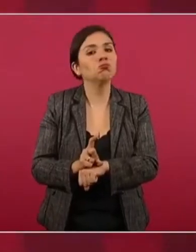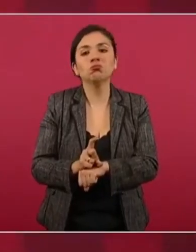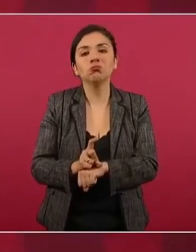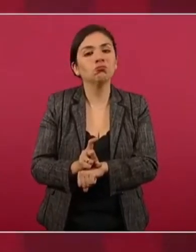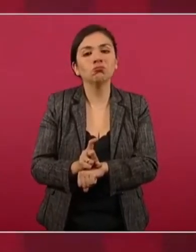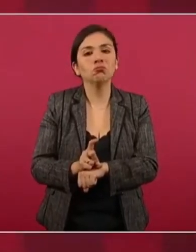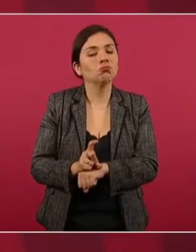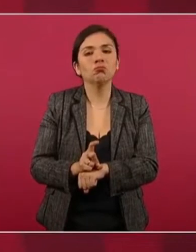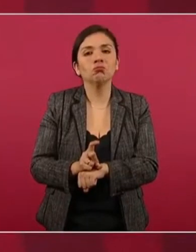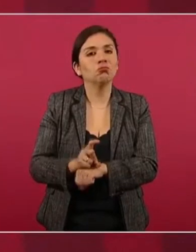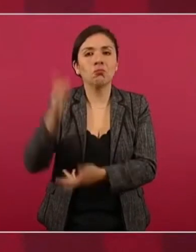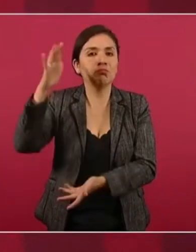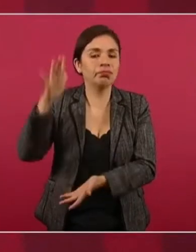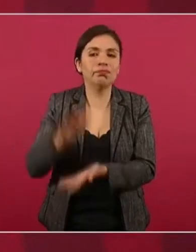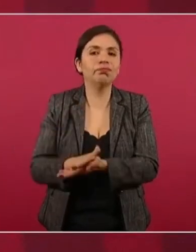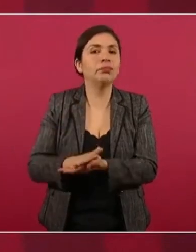cero